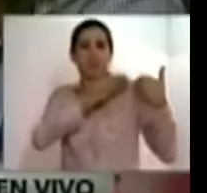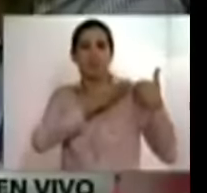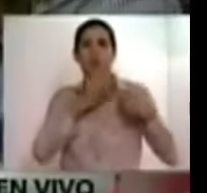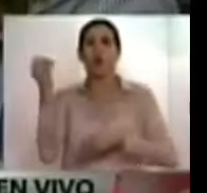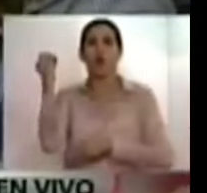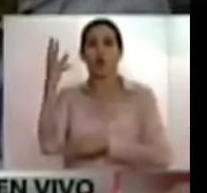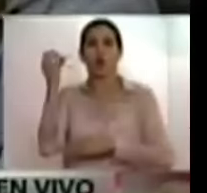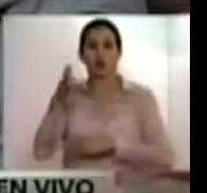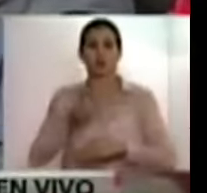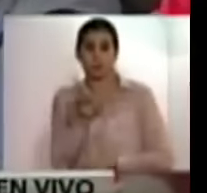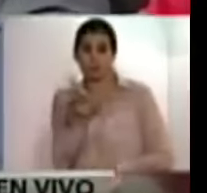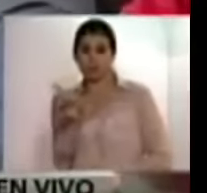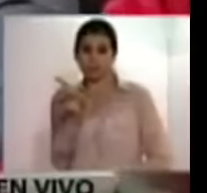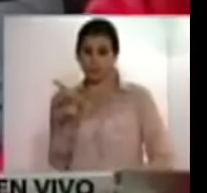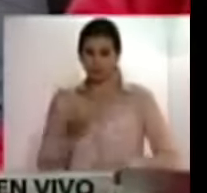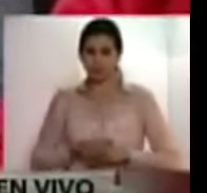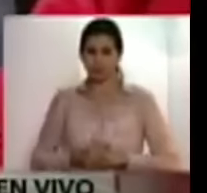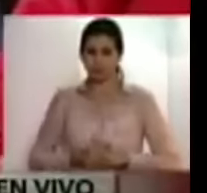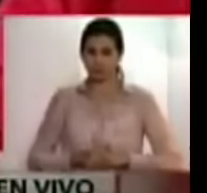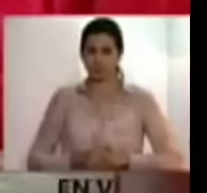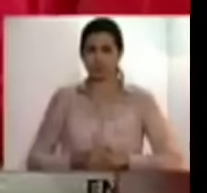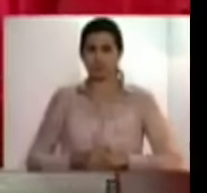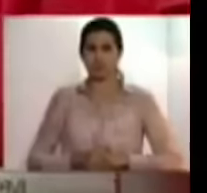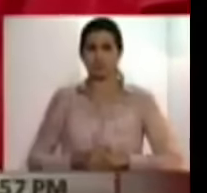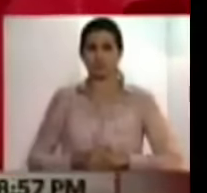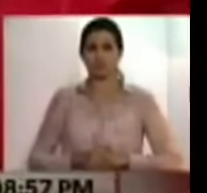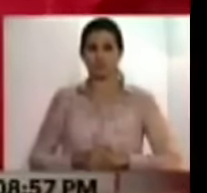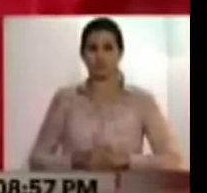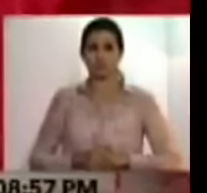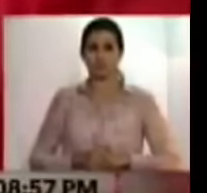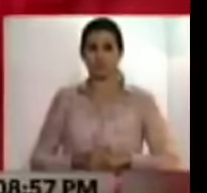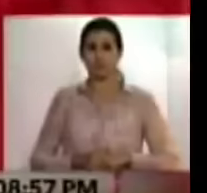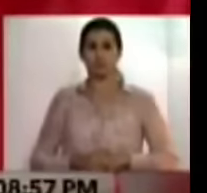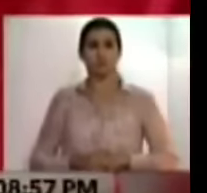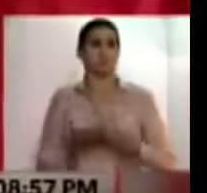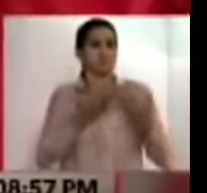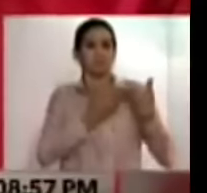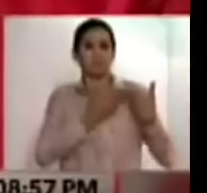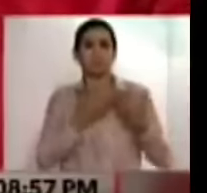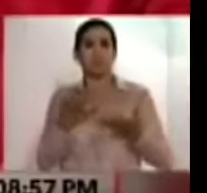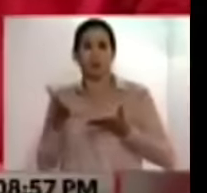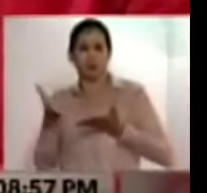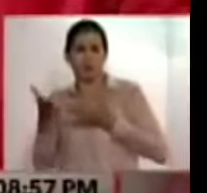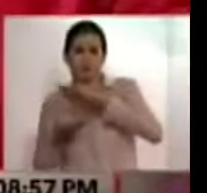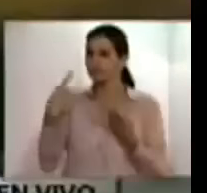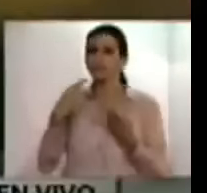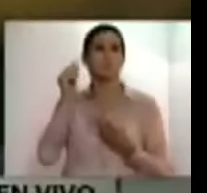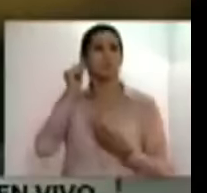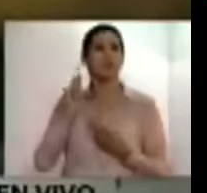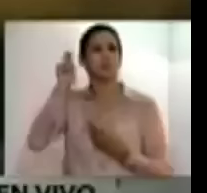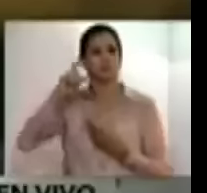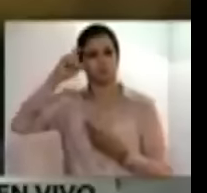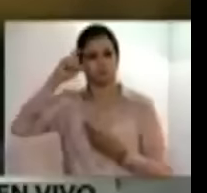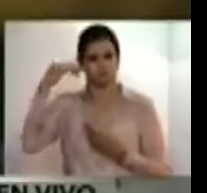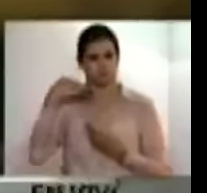tiene el Partido Socialista Unido de Venezuela, que nos dé la claridad de los pasos que hay que dar en este